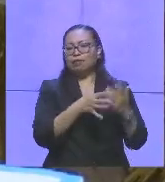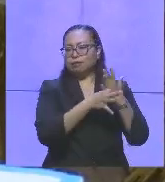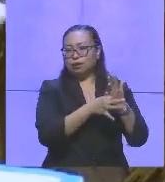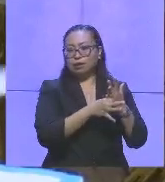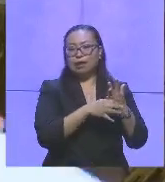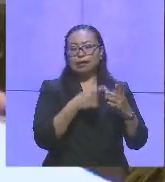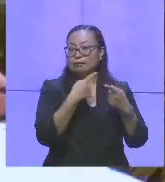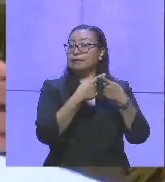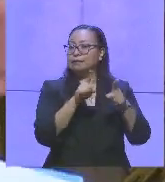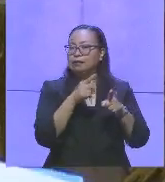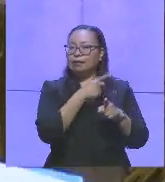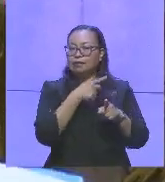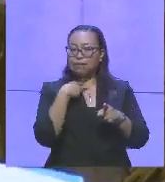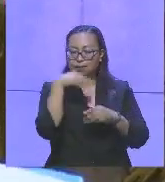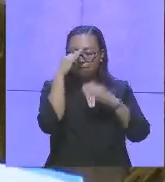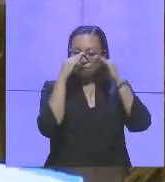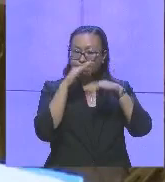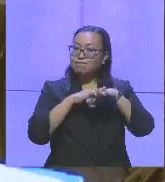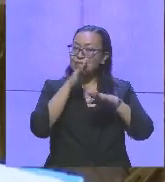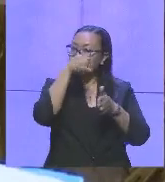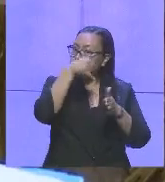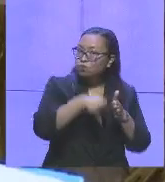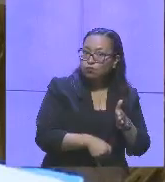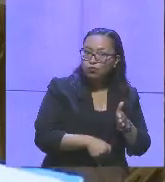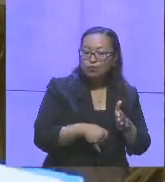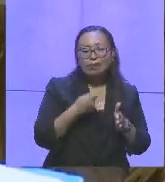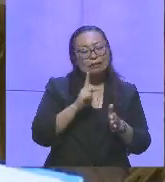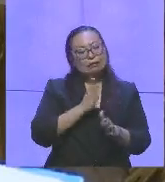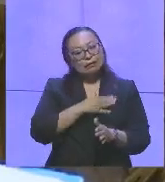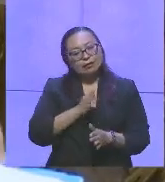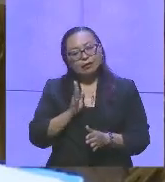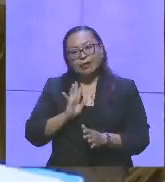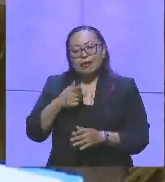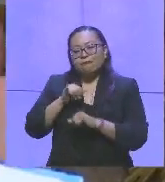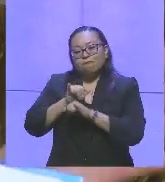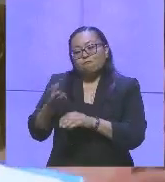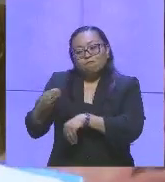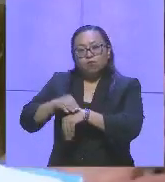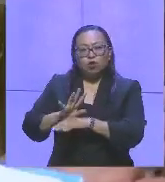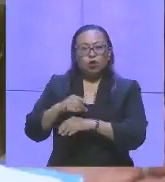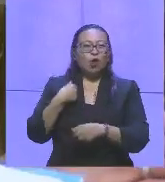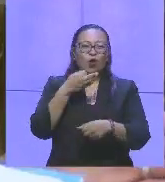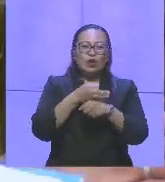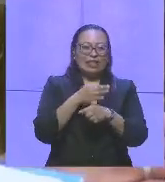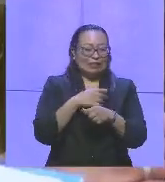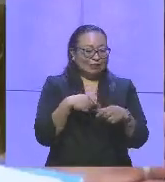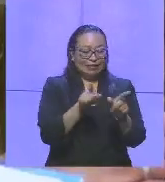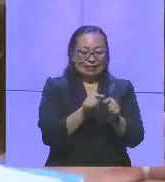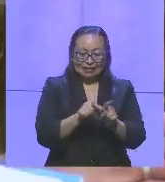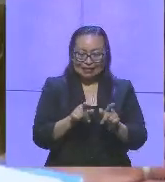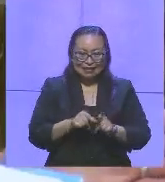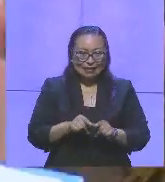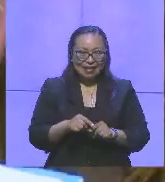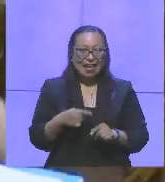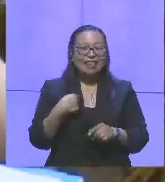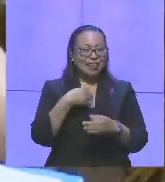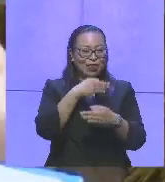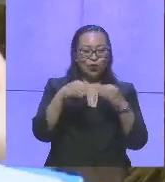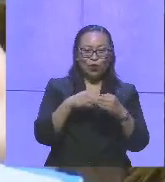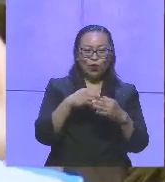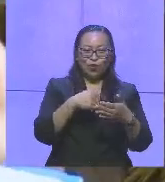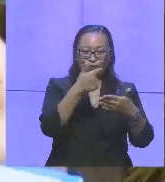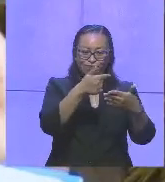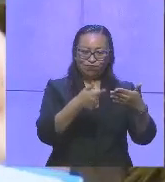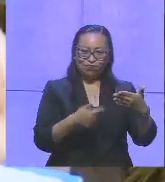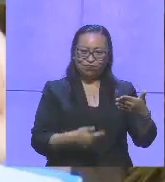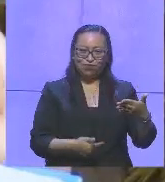factor que se tenía que analizar. Pero bueno, el día de hoy apenas les traje una probadita de lo que es esta obra.